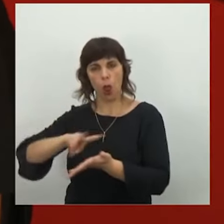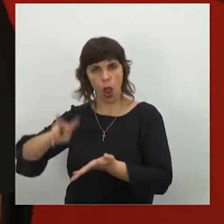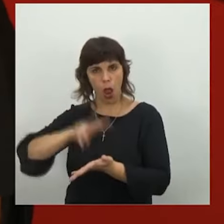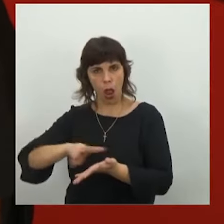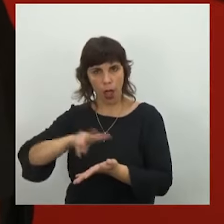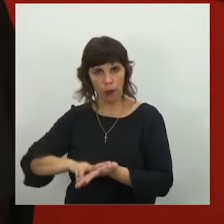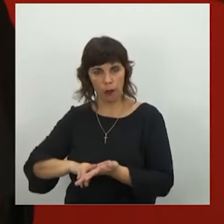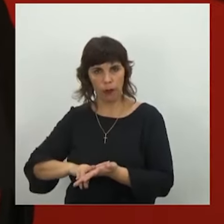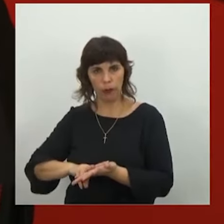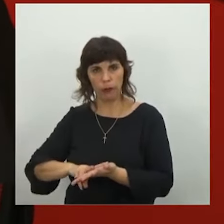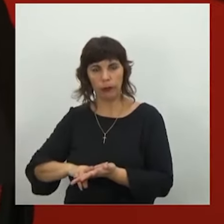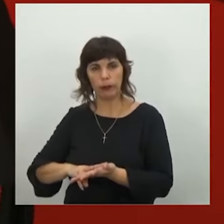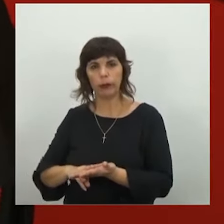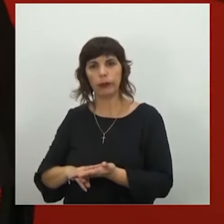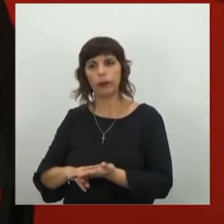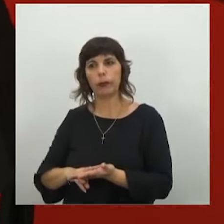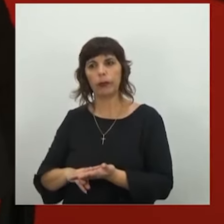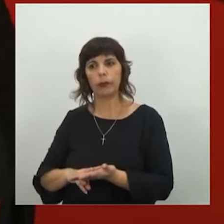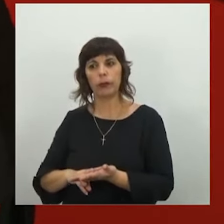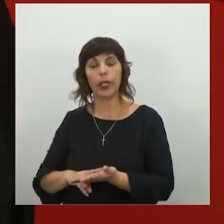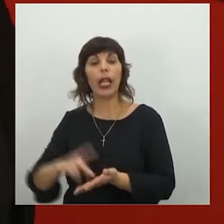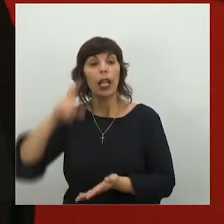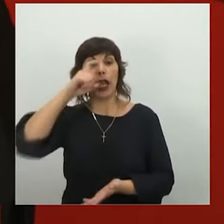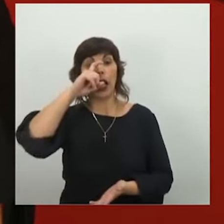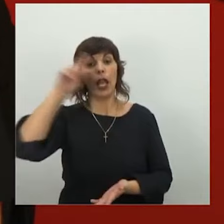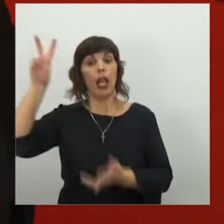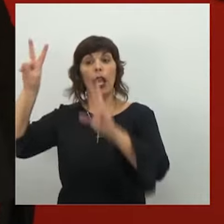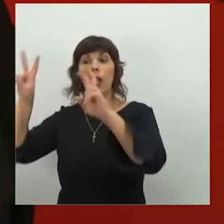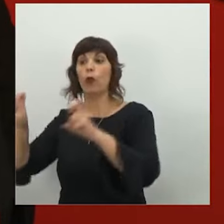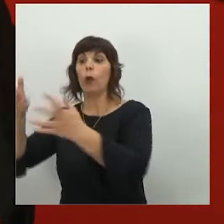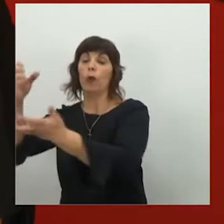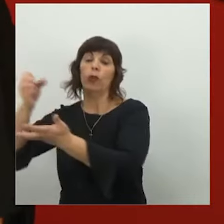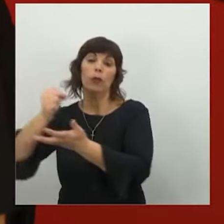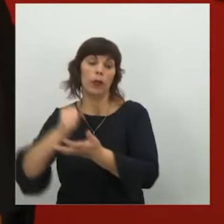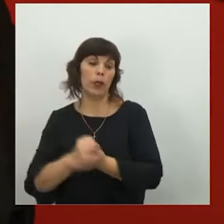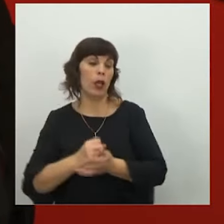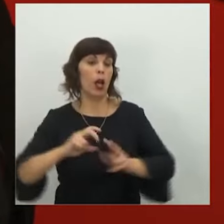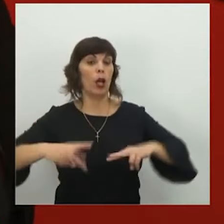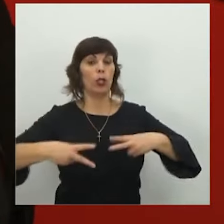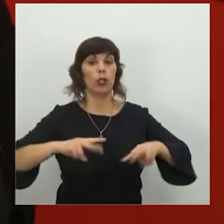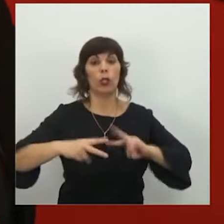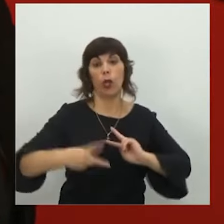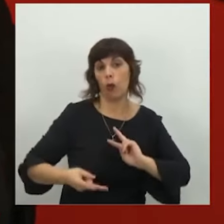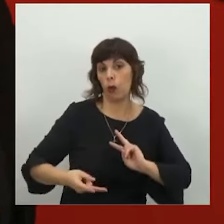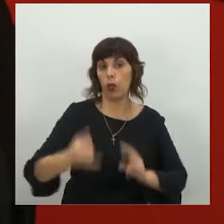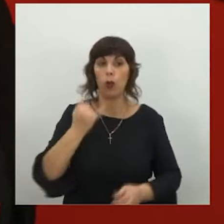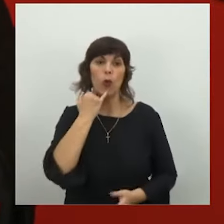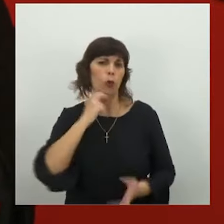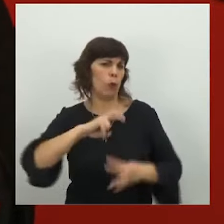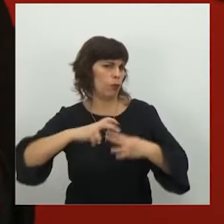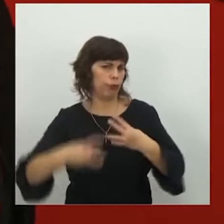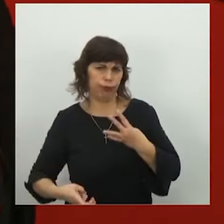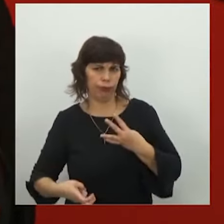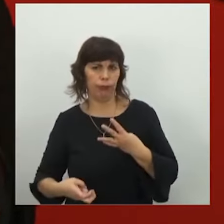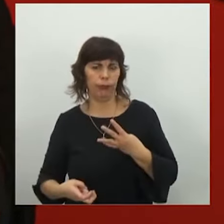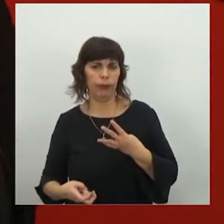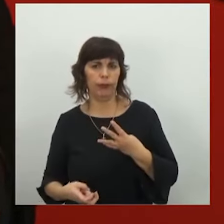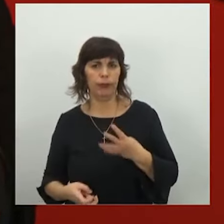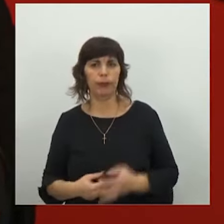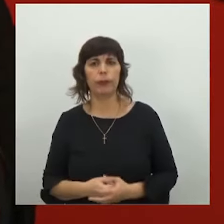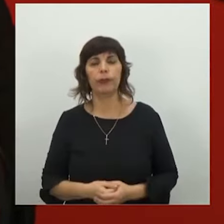que el Nuevo Testamento está traducido al español, al alemán, al italiano, al inglés, y